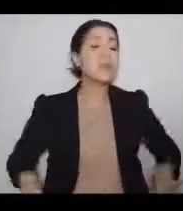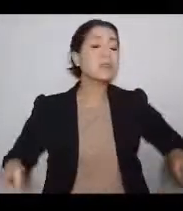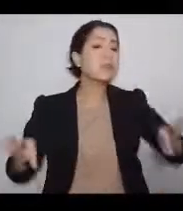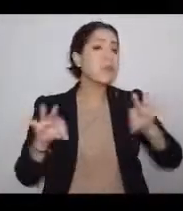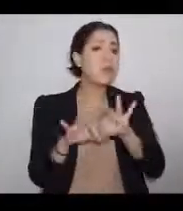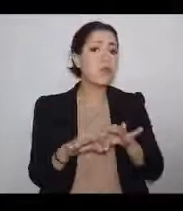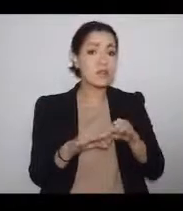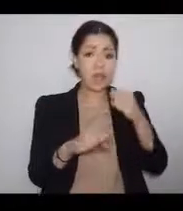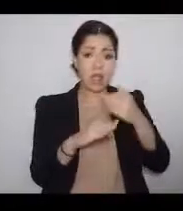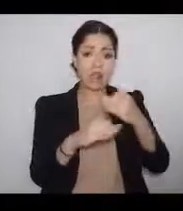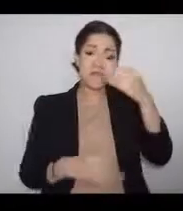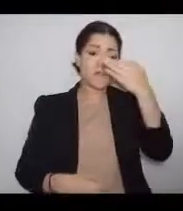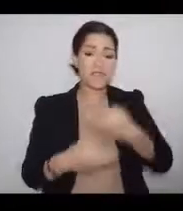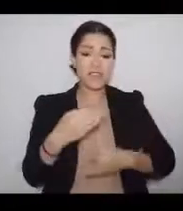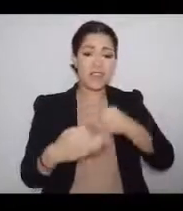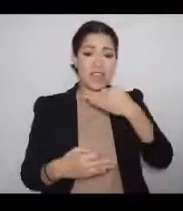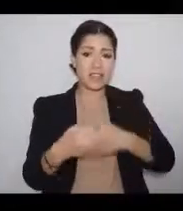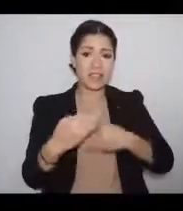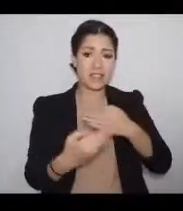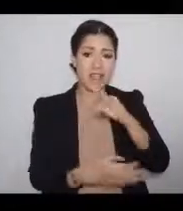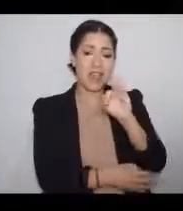fenómena pendientes.